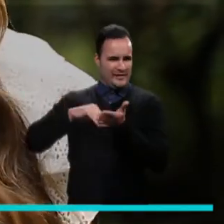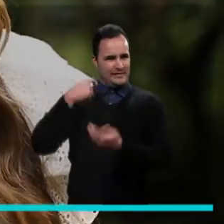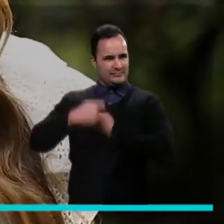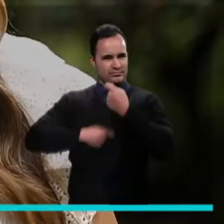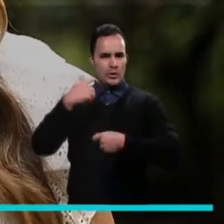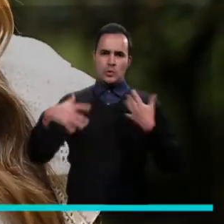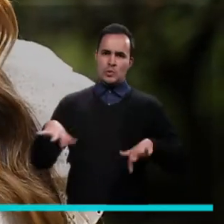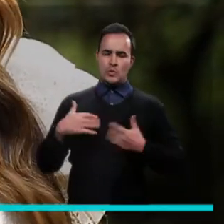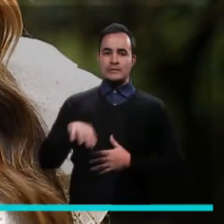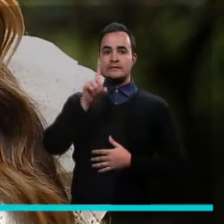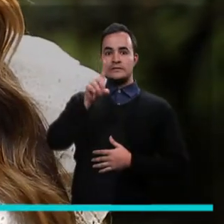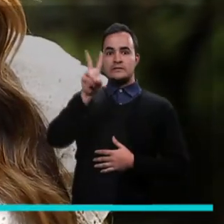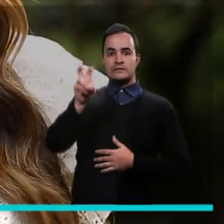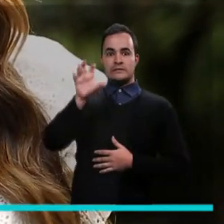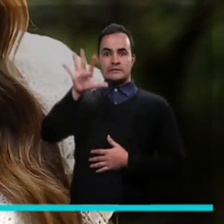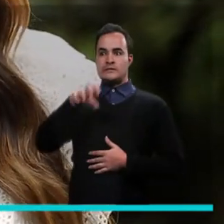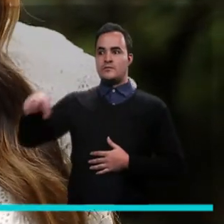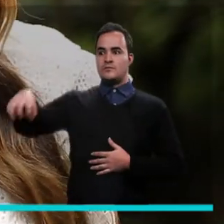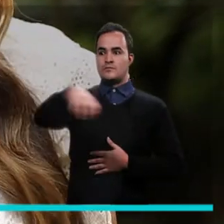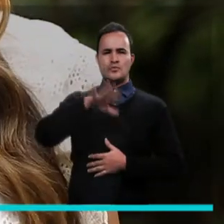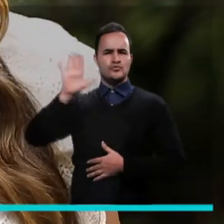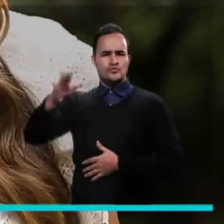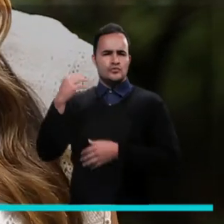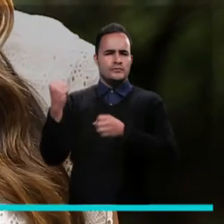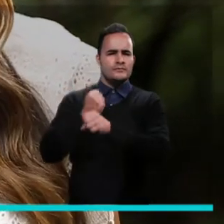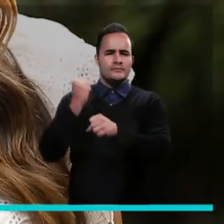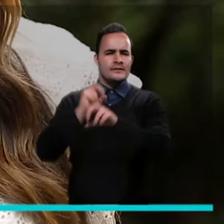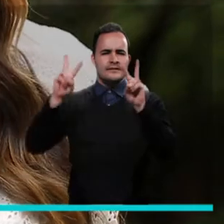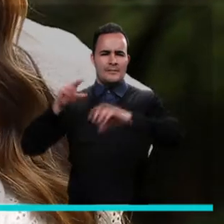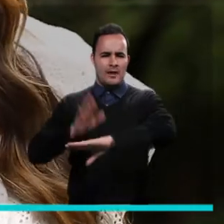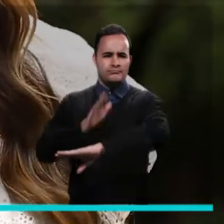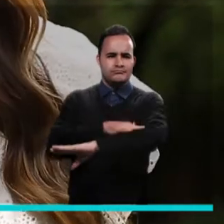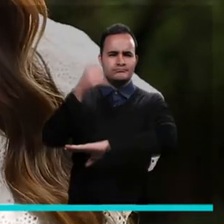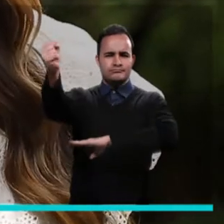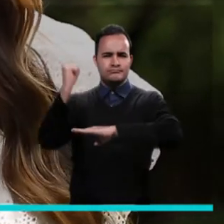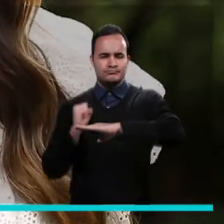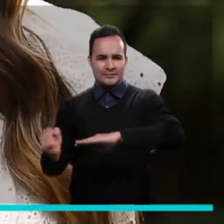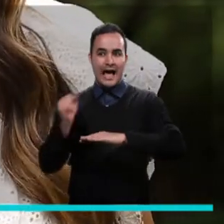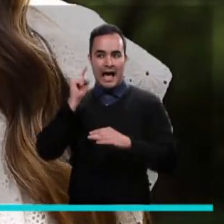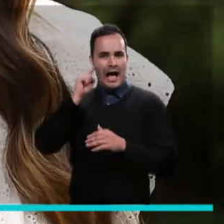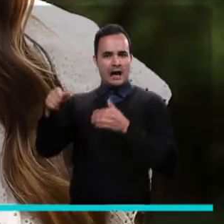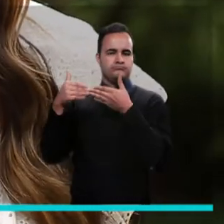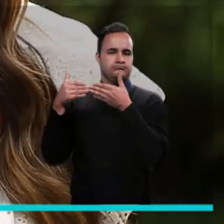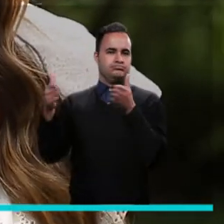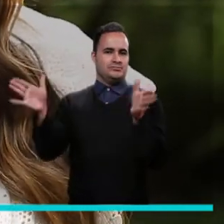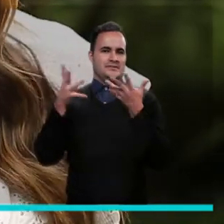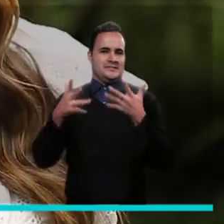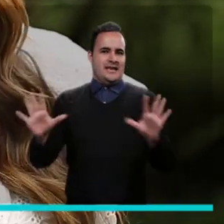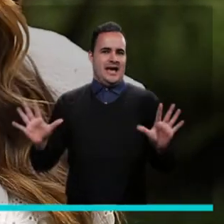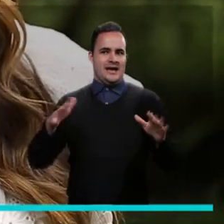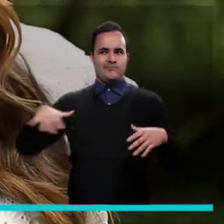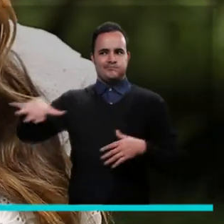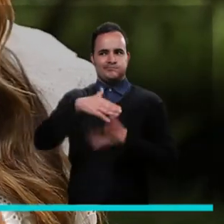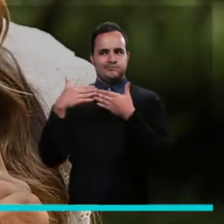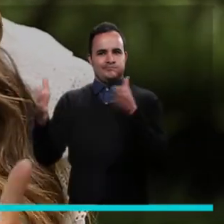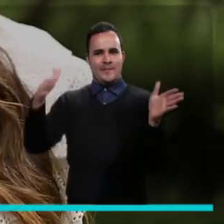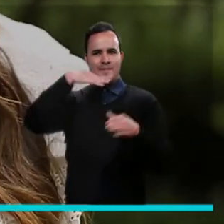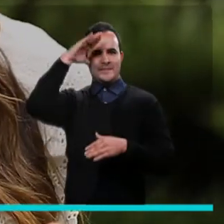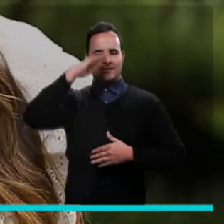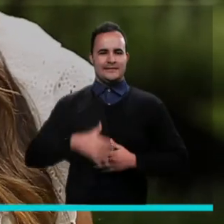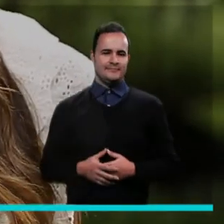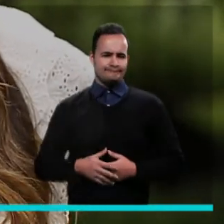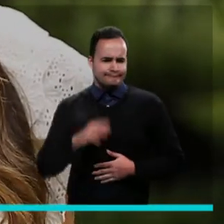que 175 establecimientos de juego de suerte y azar, como casinos y bingos, abrieran sus puertas en Medellín.